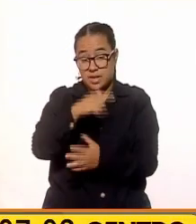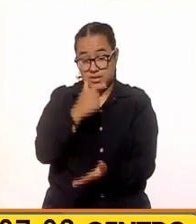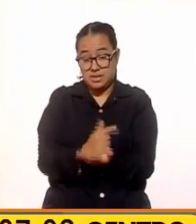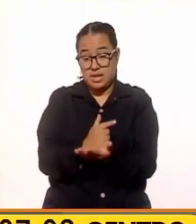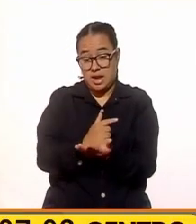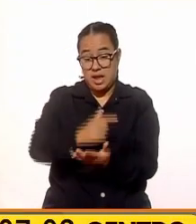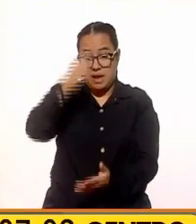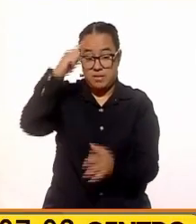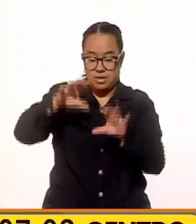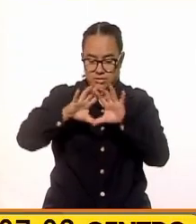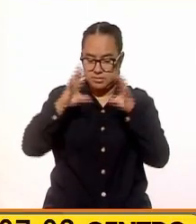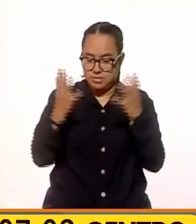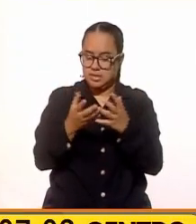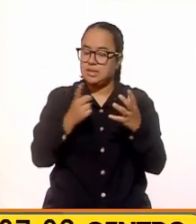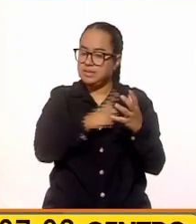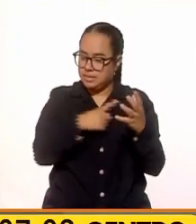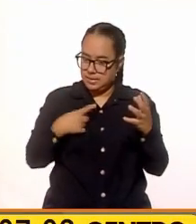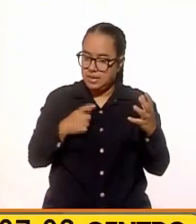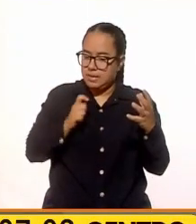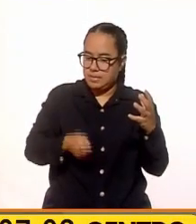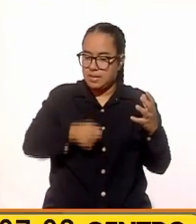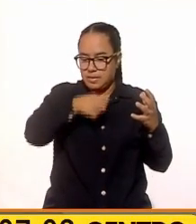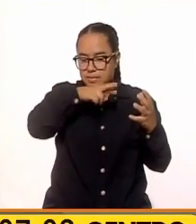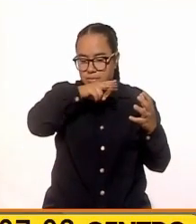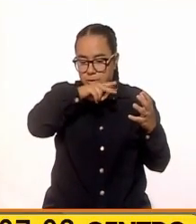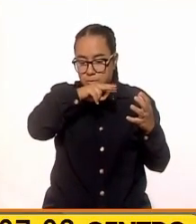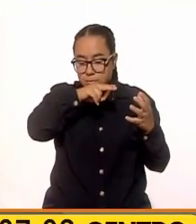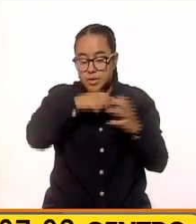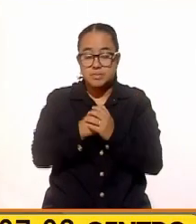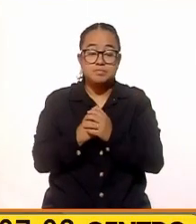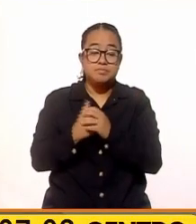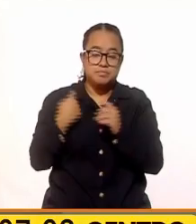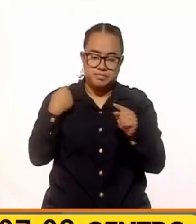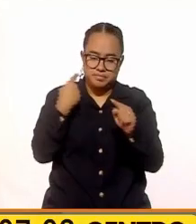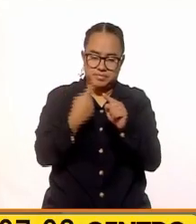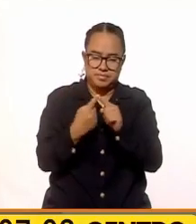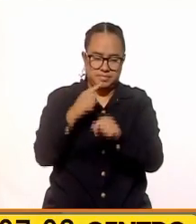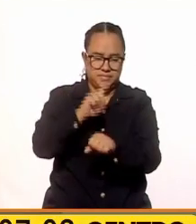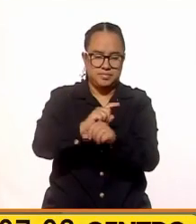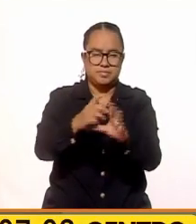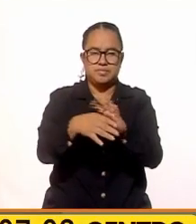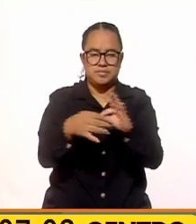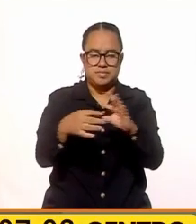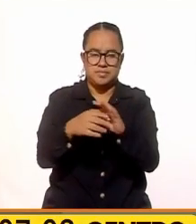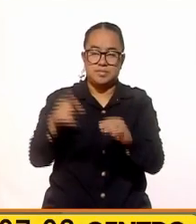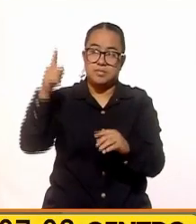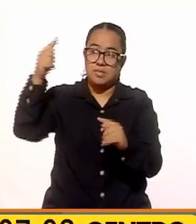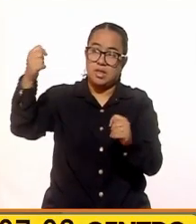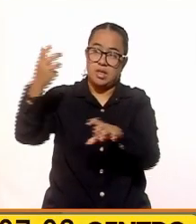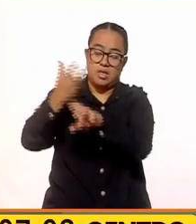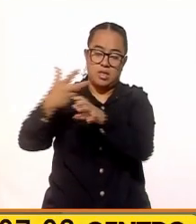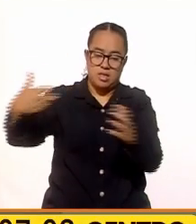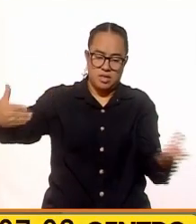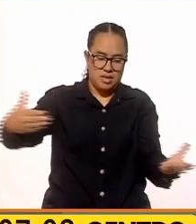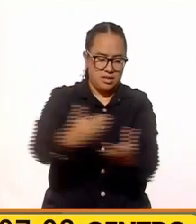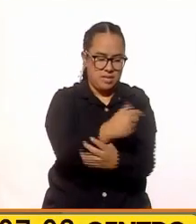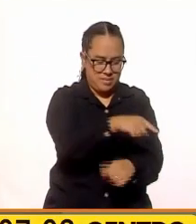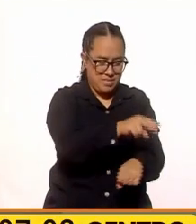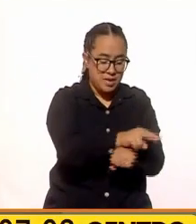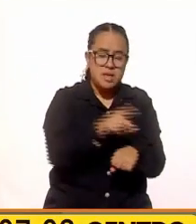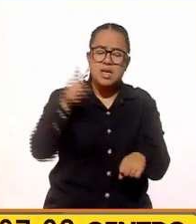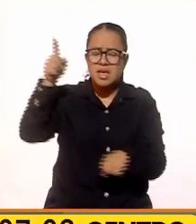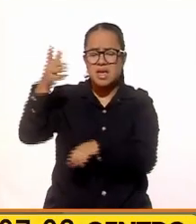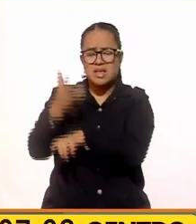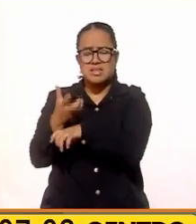para todo el mundo. Lo que ha venido diciendo en estos últimos días desde el ataque a Venezuela, Estados Unidos, es